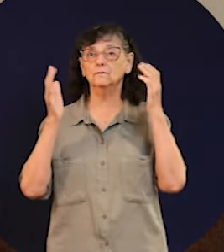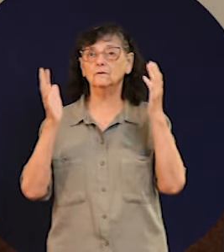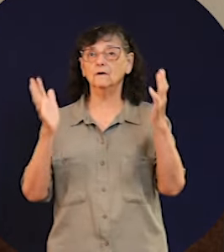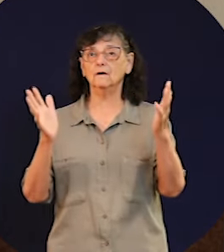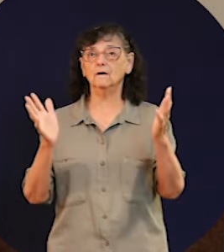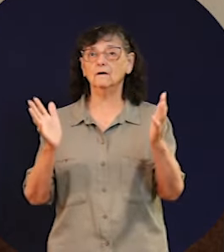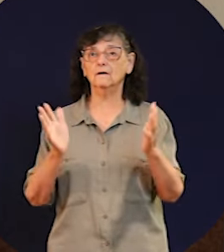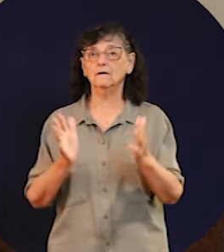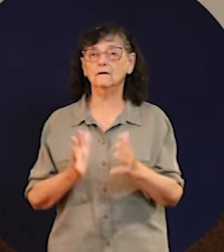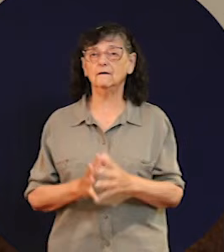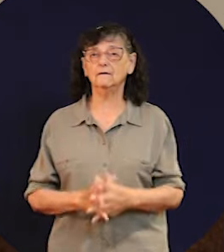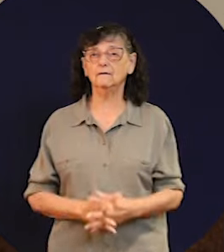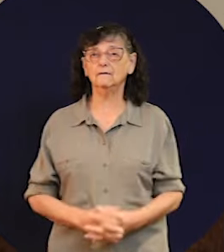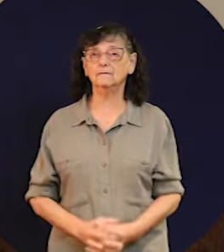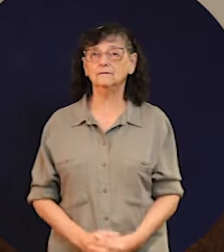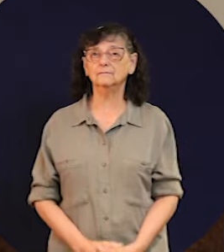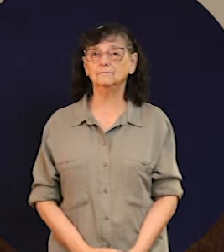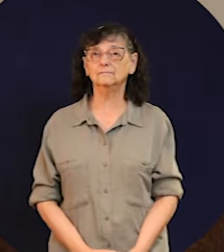aleluya.